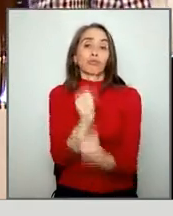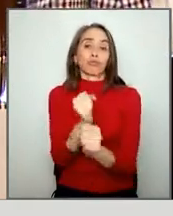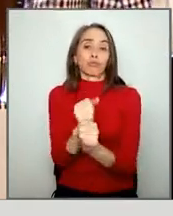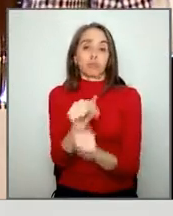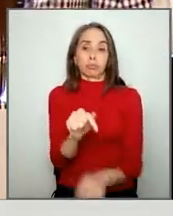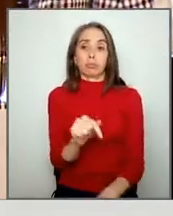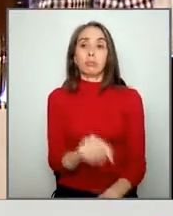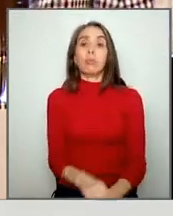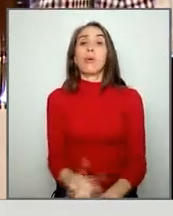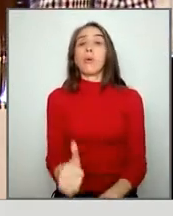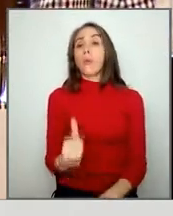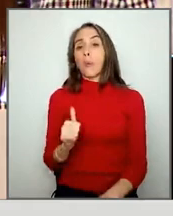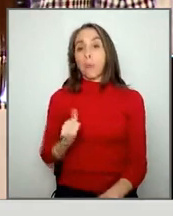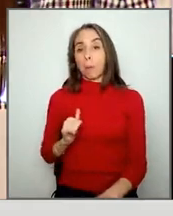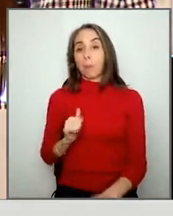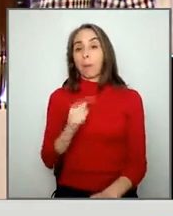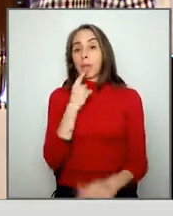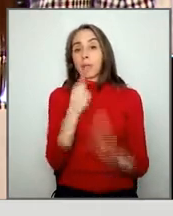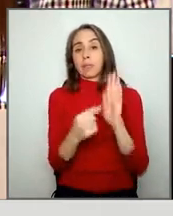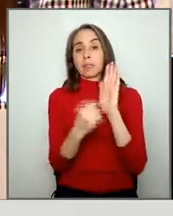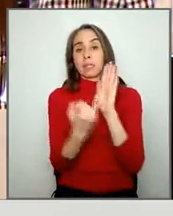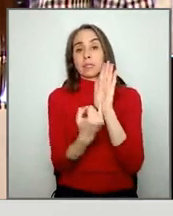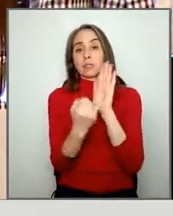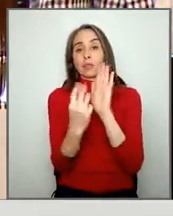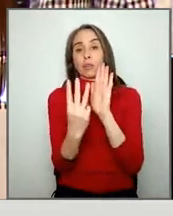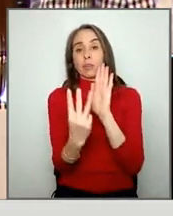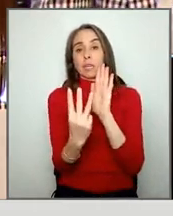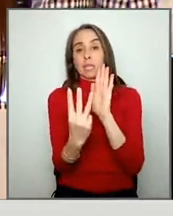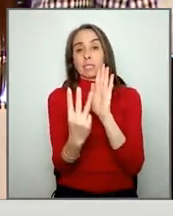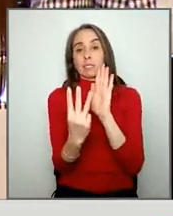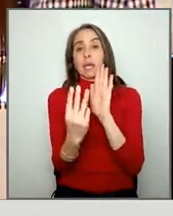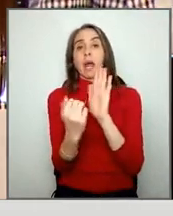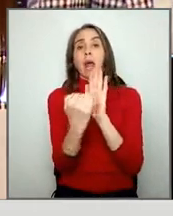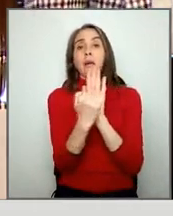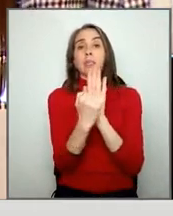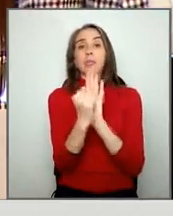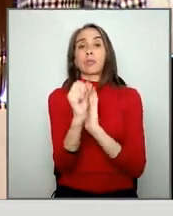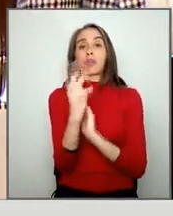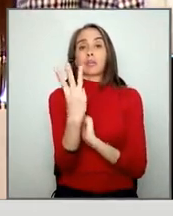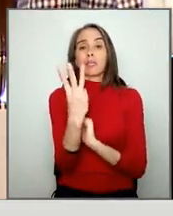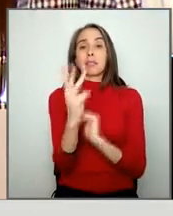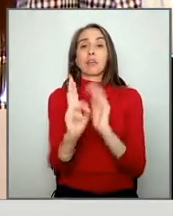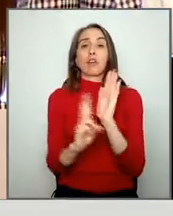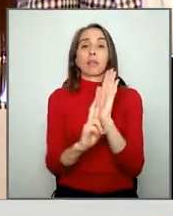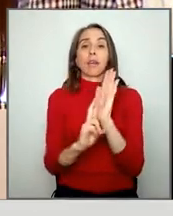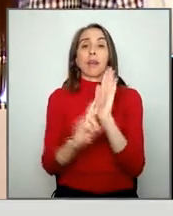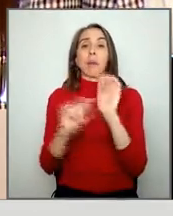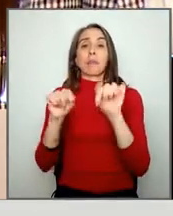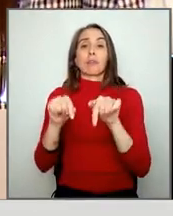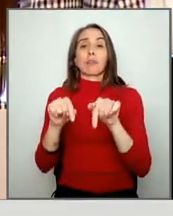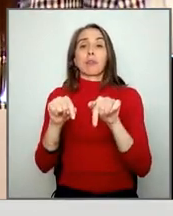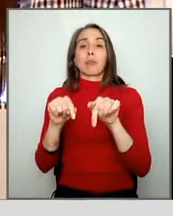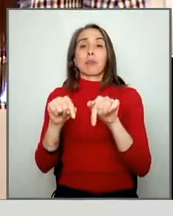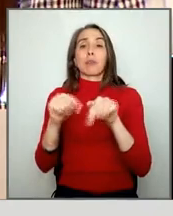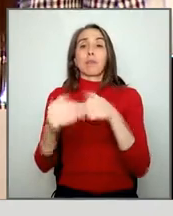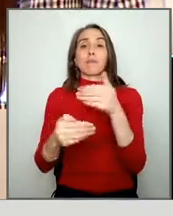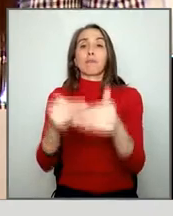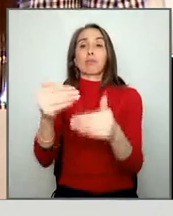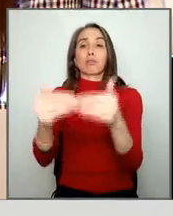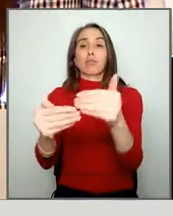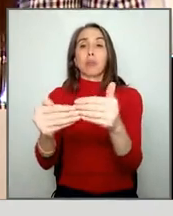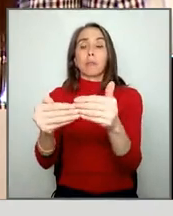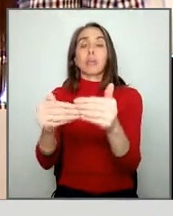cumplimiento de lo establecido en el inciso 3 del artículo 3 del reglamento de funcionamiento del órgano del proceso